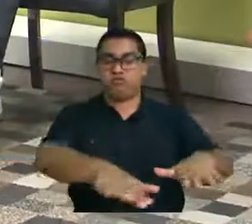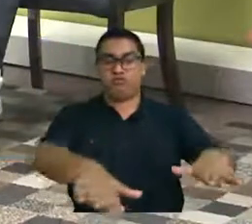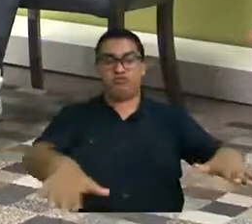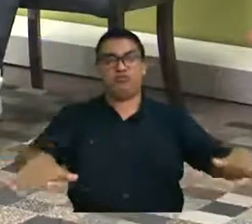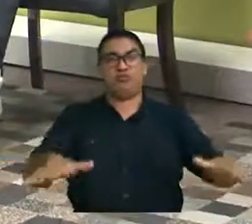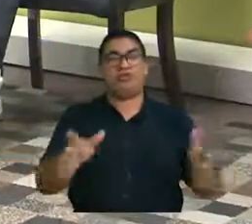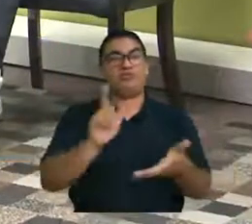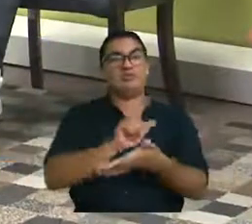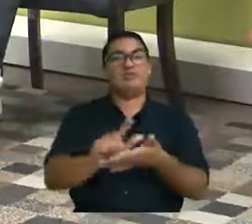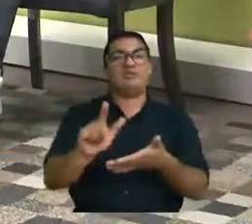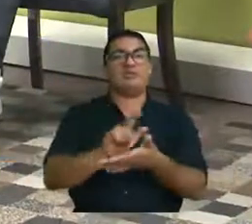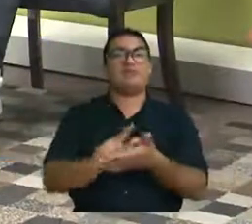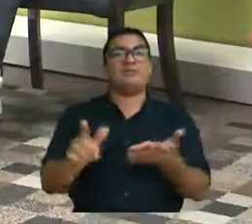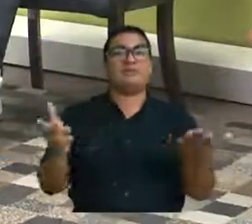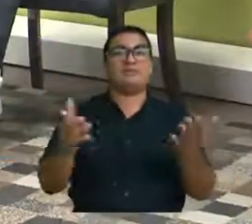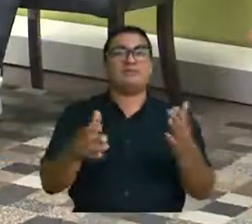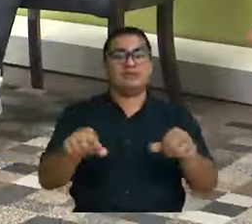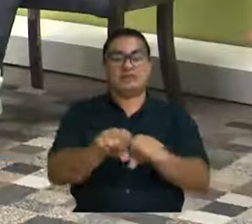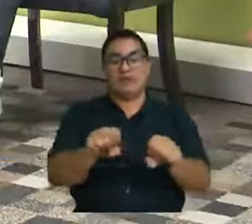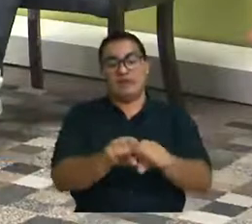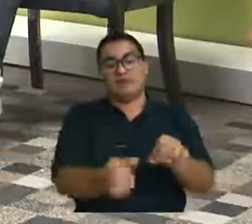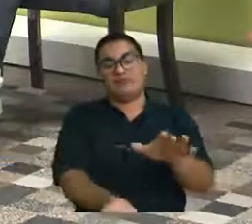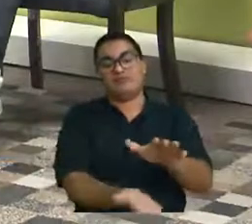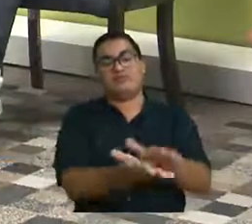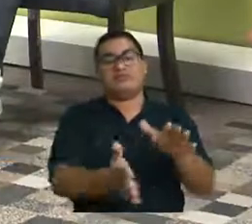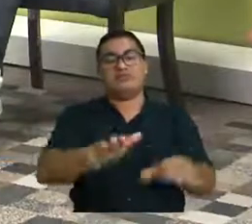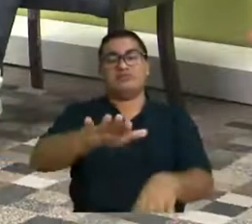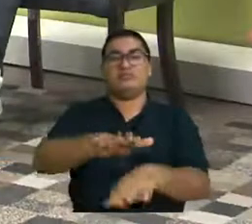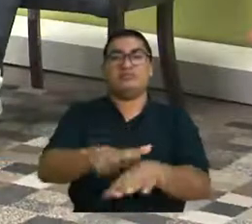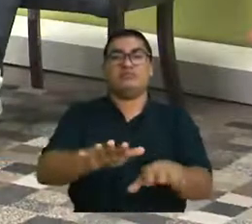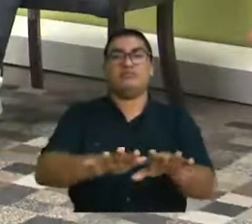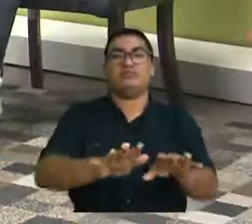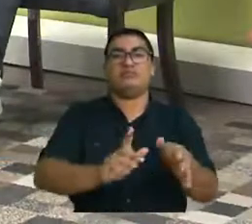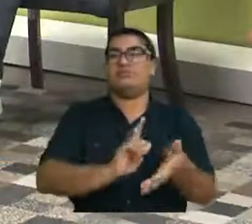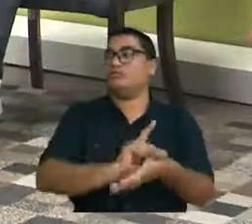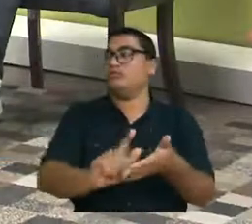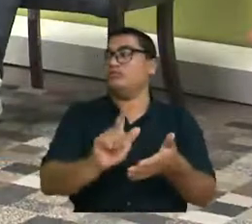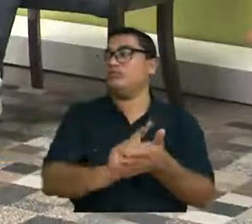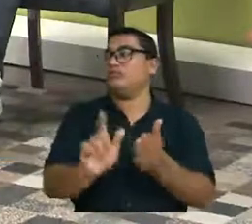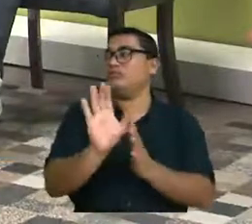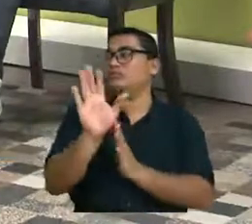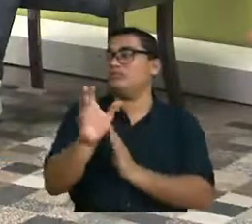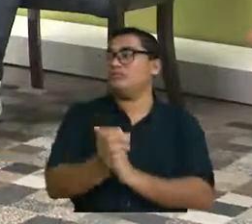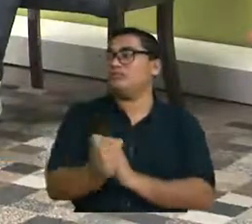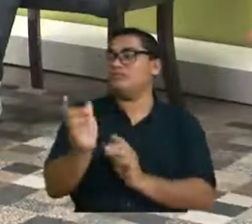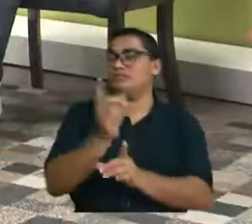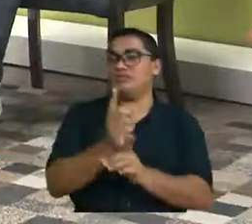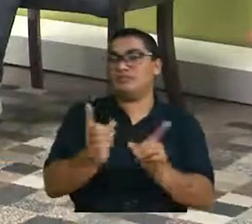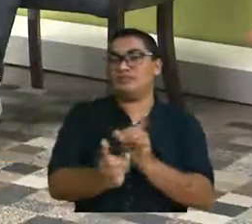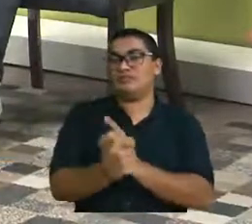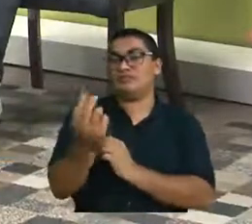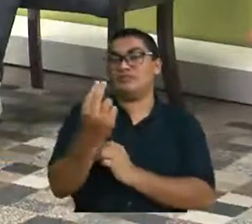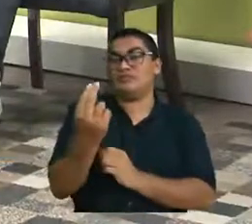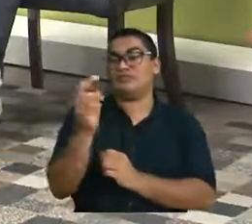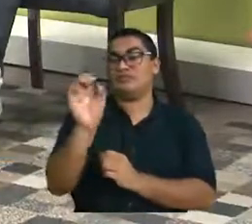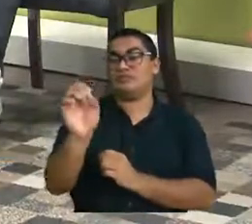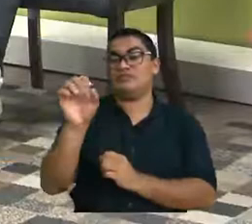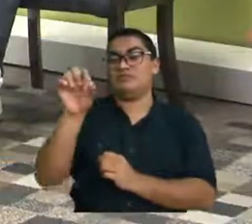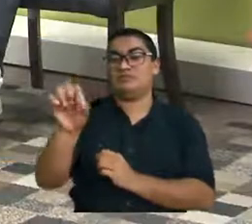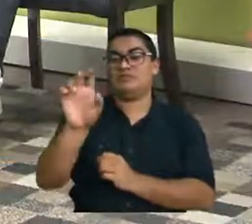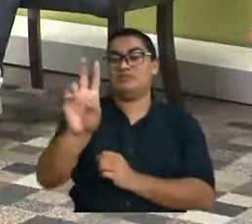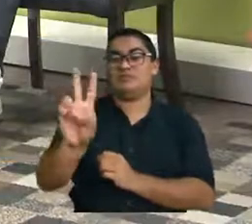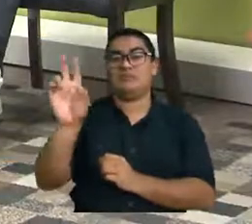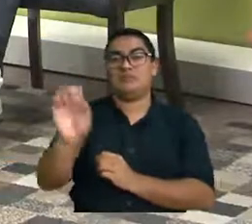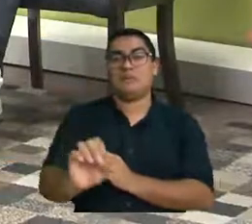para la limpieza de la suela de los zapatos. Sí. ¿Cuánto se debe usar? Generalmente ese es al 0.2%.